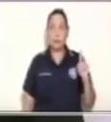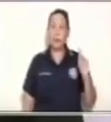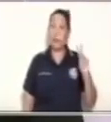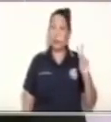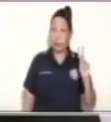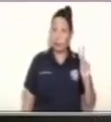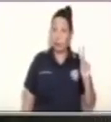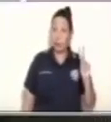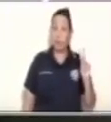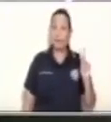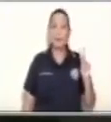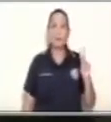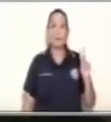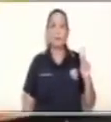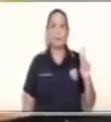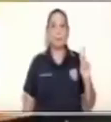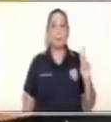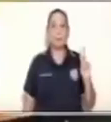2,